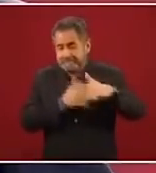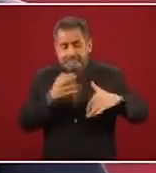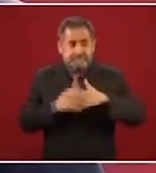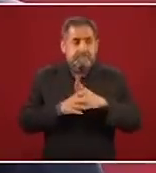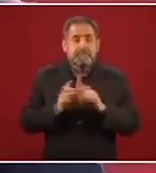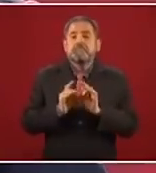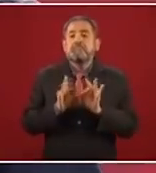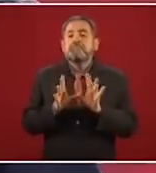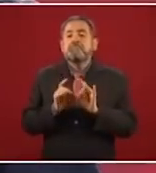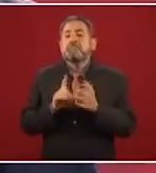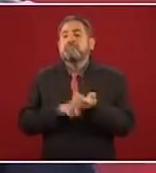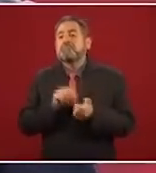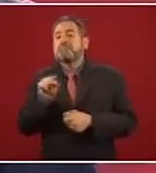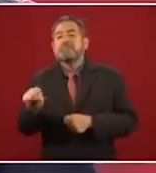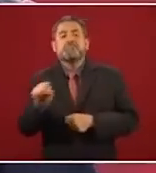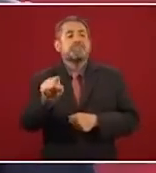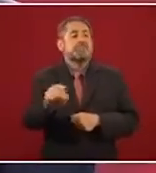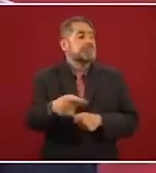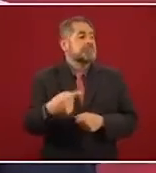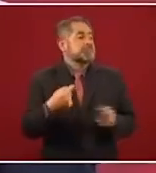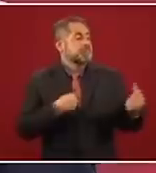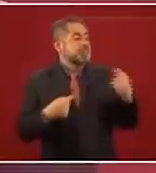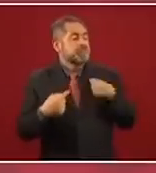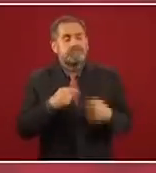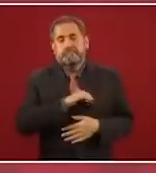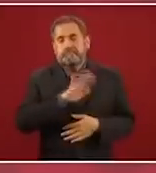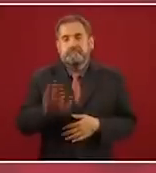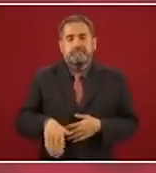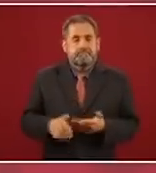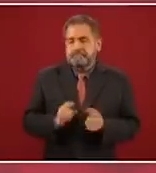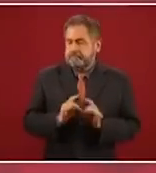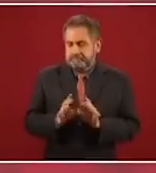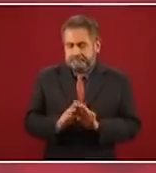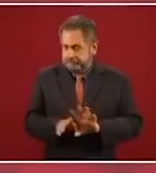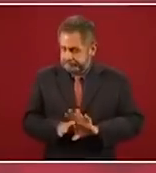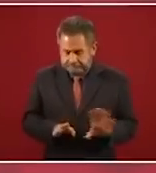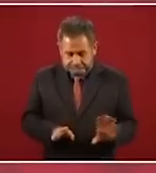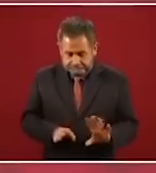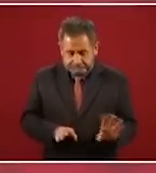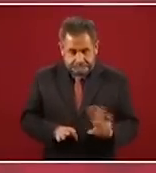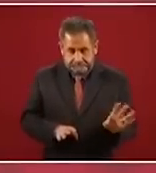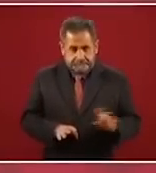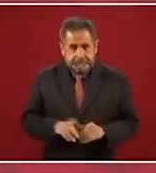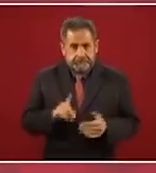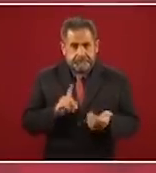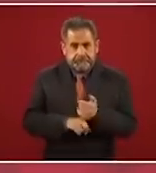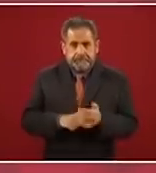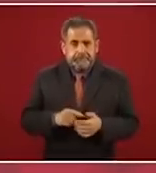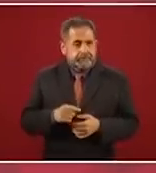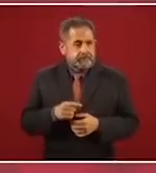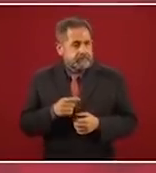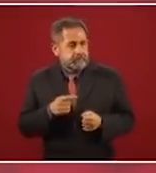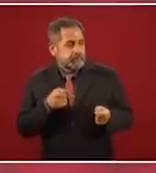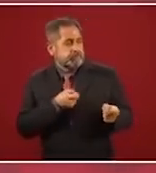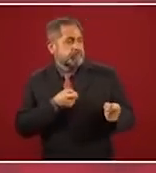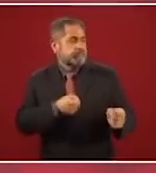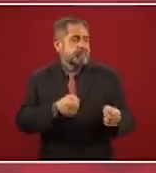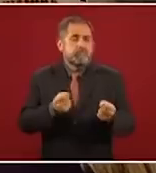hay muchas pérdidas de vidas. El índice de letalidad, por